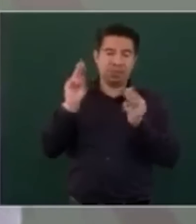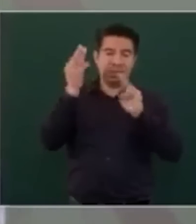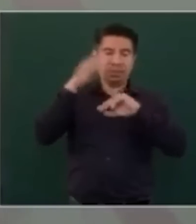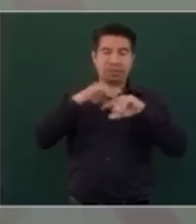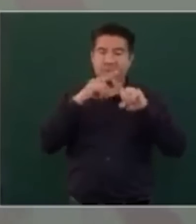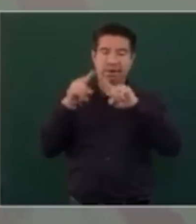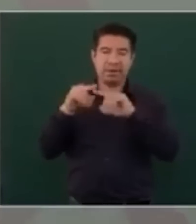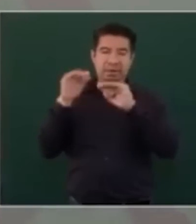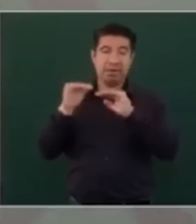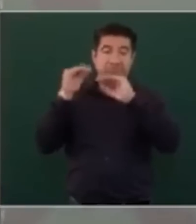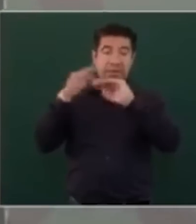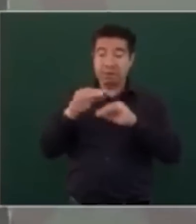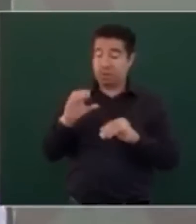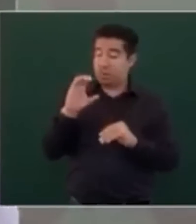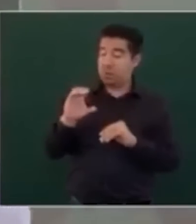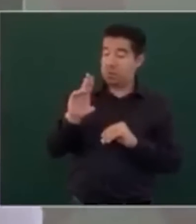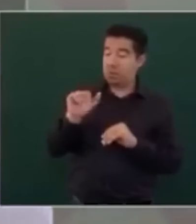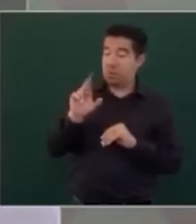¿Cuántas veces Cuadri,